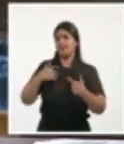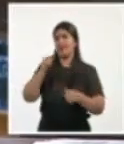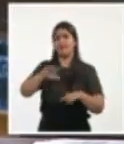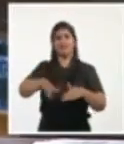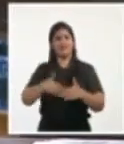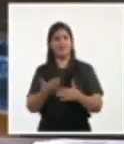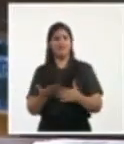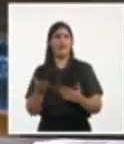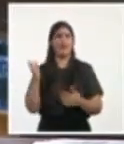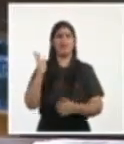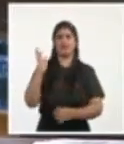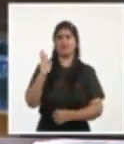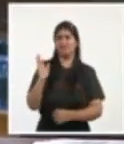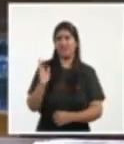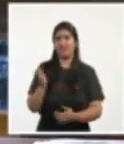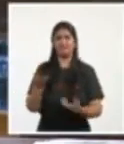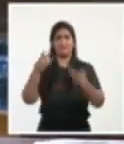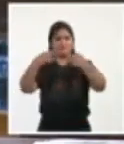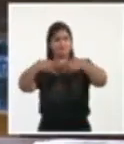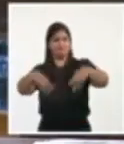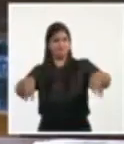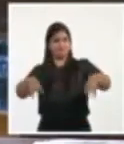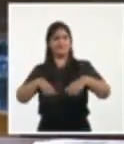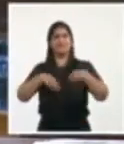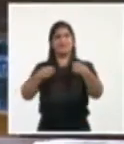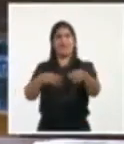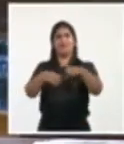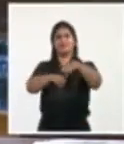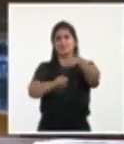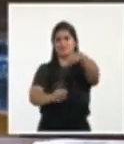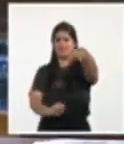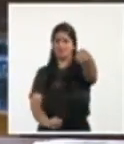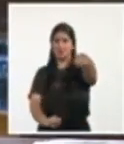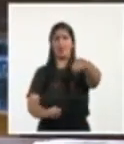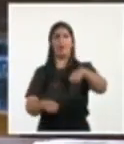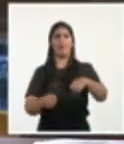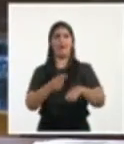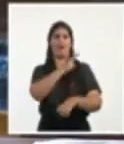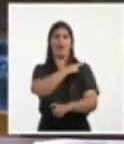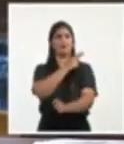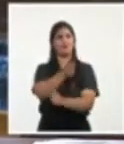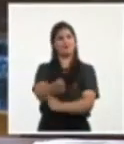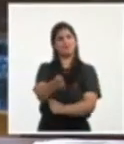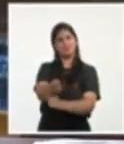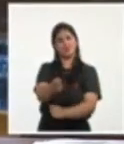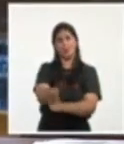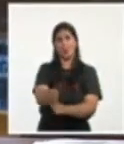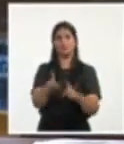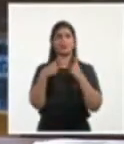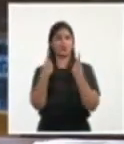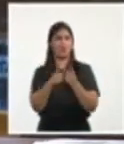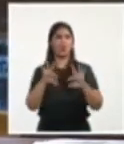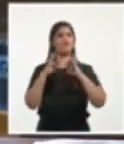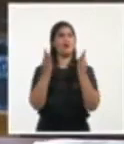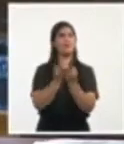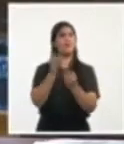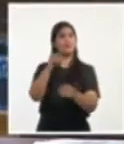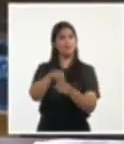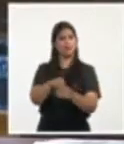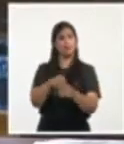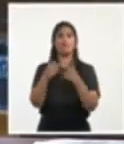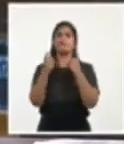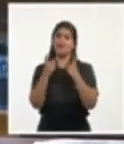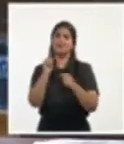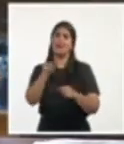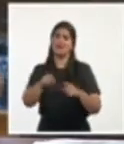para lograrse incorporar ya a finales de agosto, en septiembre, y dieron su paso al frente para incorporarse. Así ha estado pasando ya en todo el